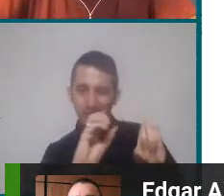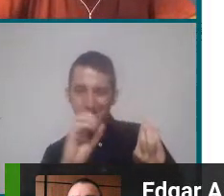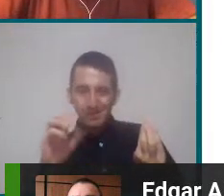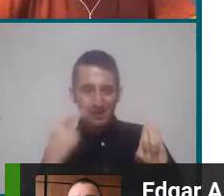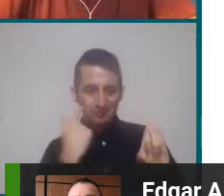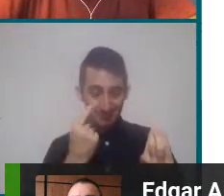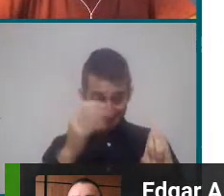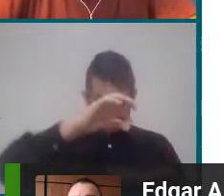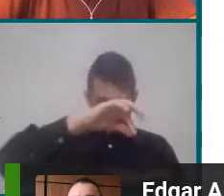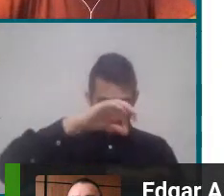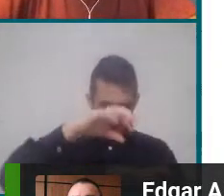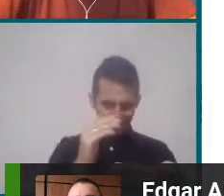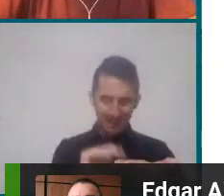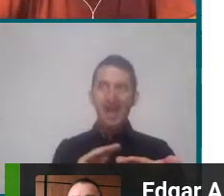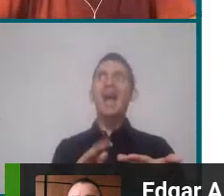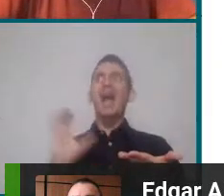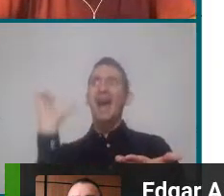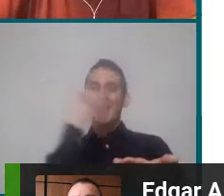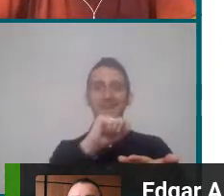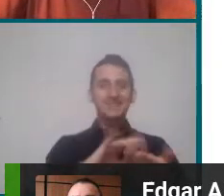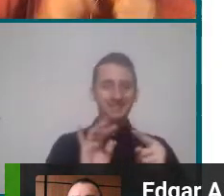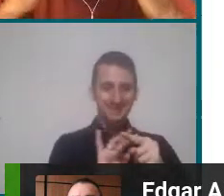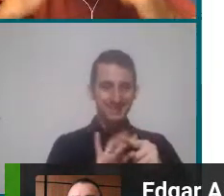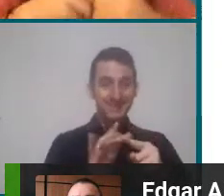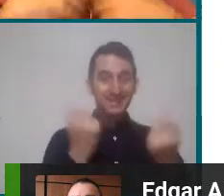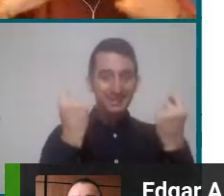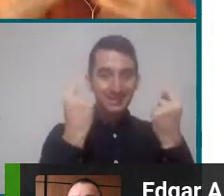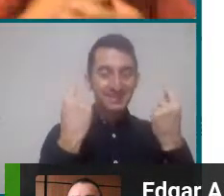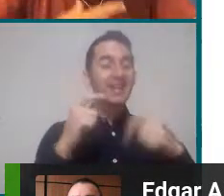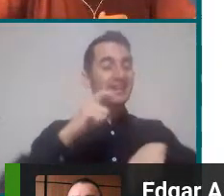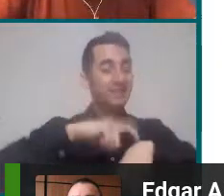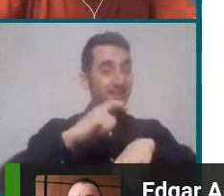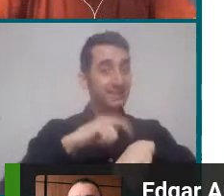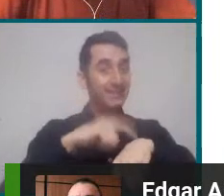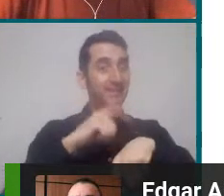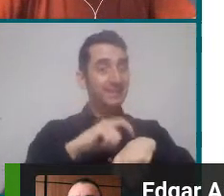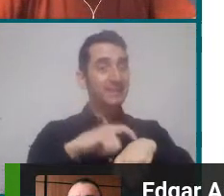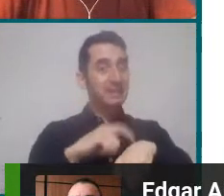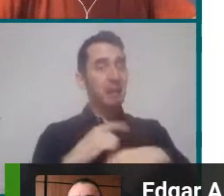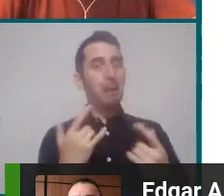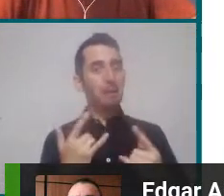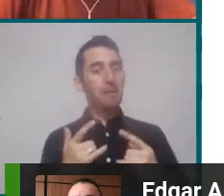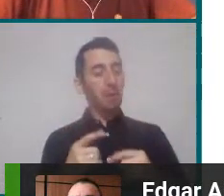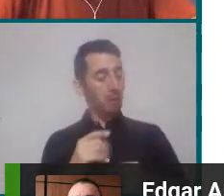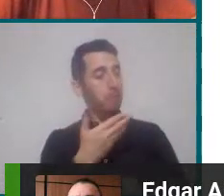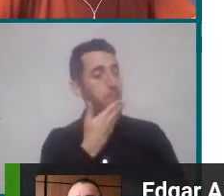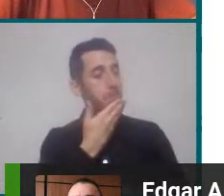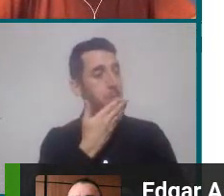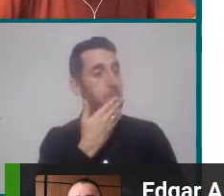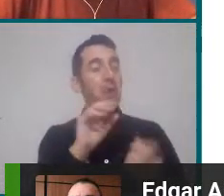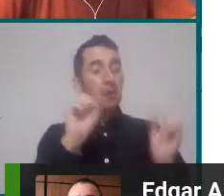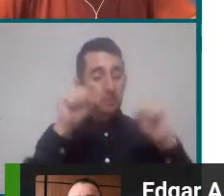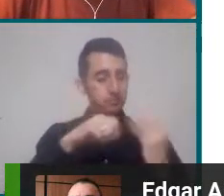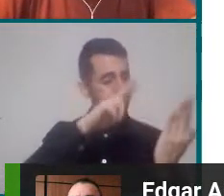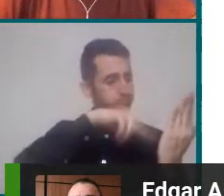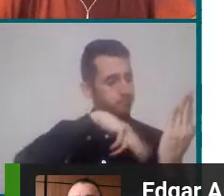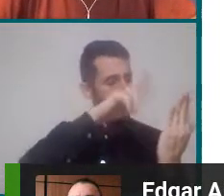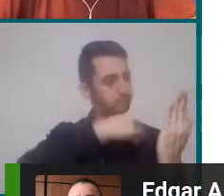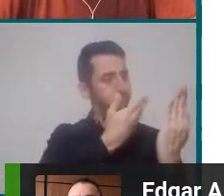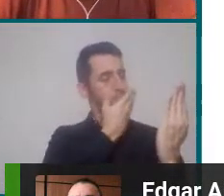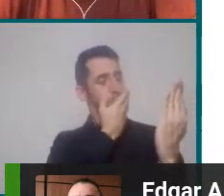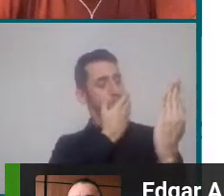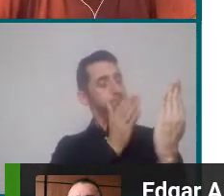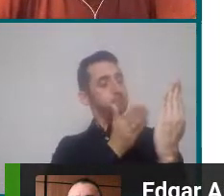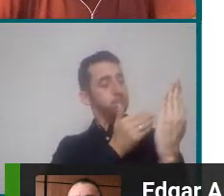pocas cosas más satisfactorias. O utilizar el tiempo más libre para hacer lecturas y luego en las conversaciones colectivas hacer